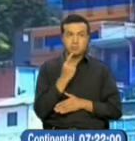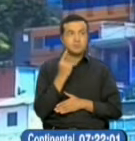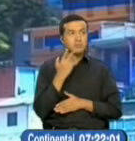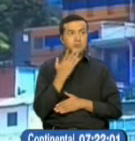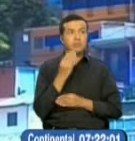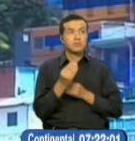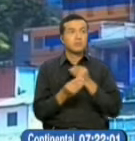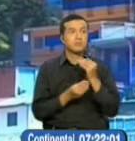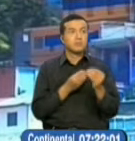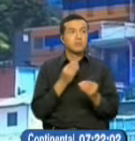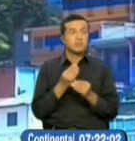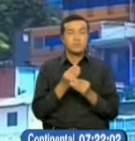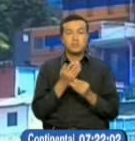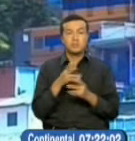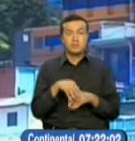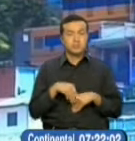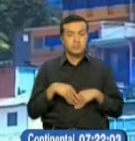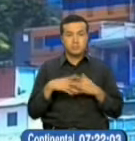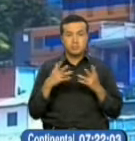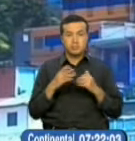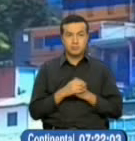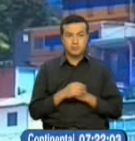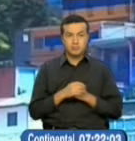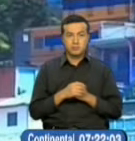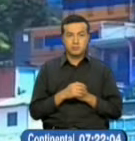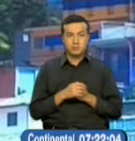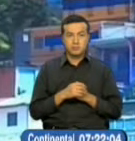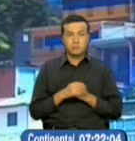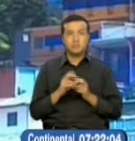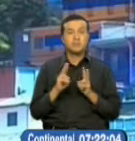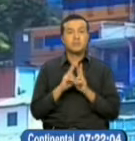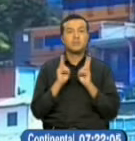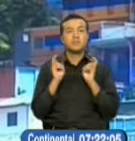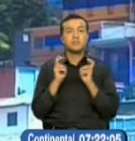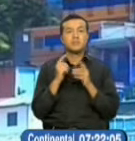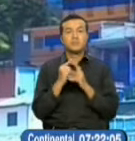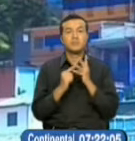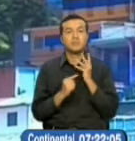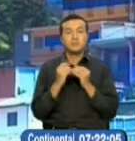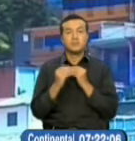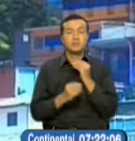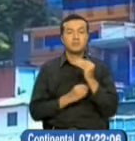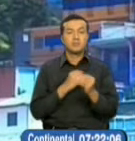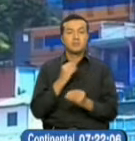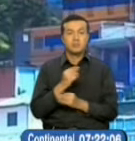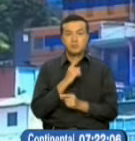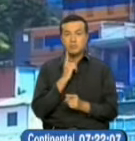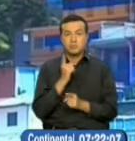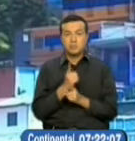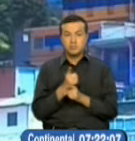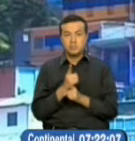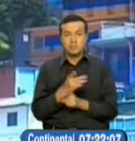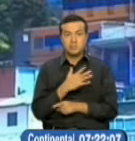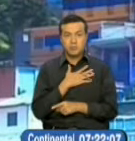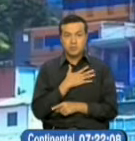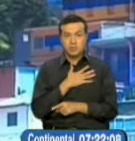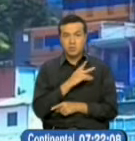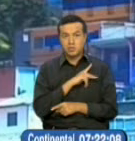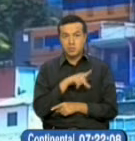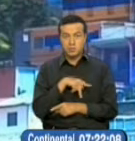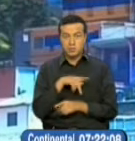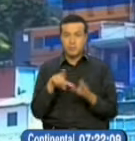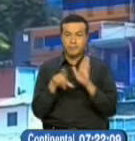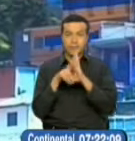por la vía de la inadmisión. Pero en el orden conceptual, efectivamente, yo he revisado el Código